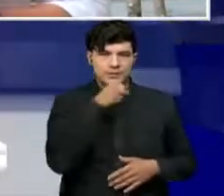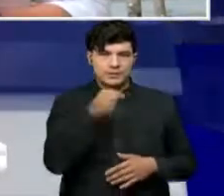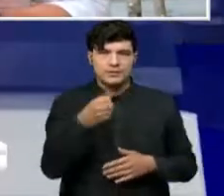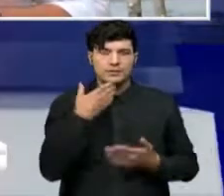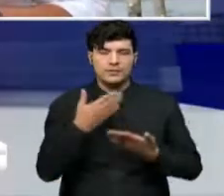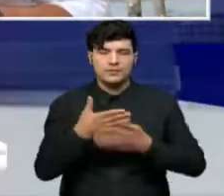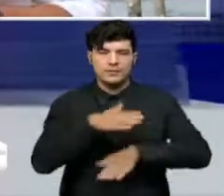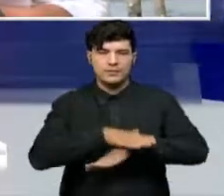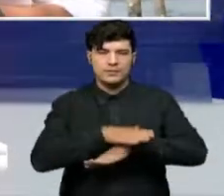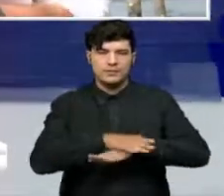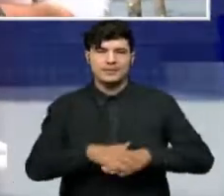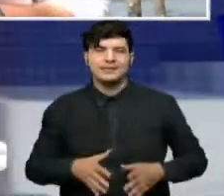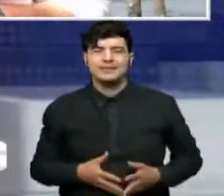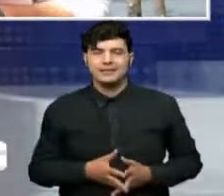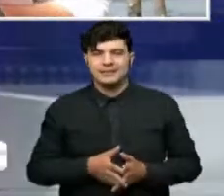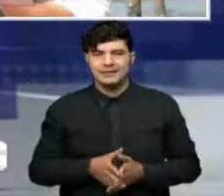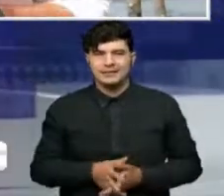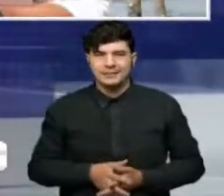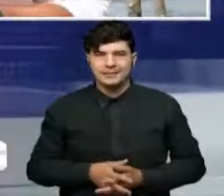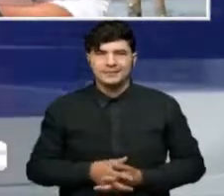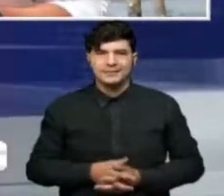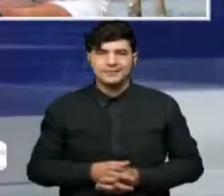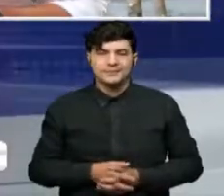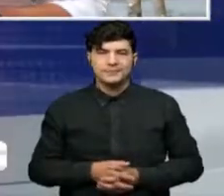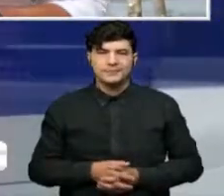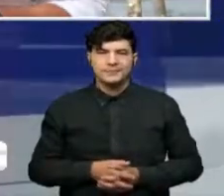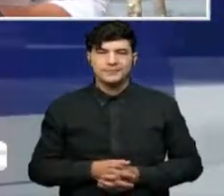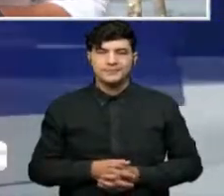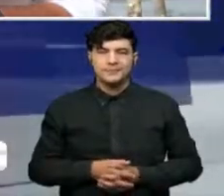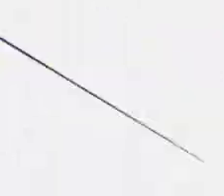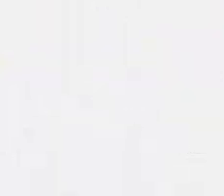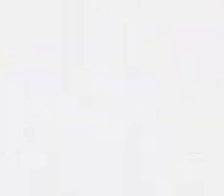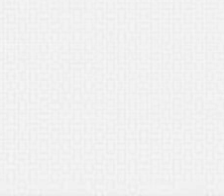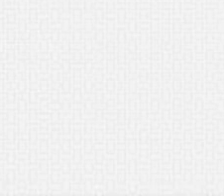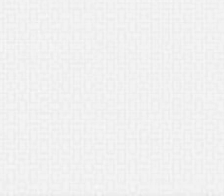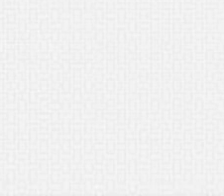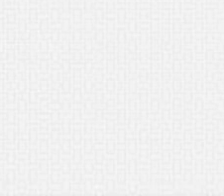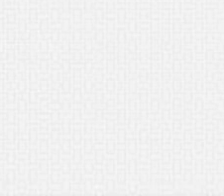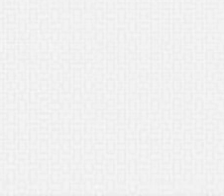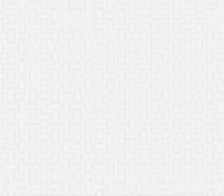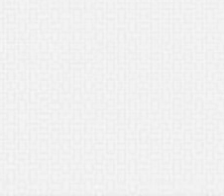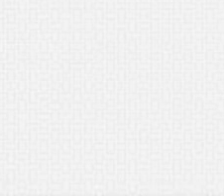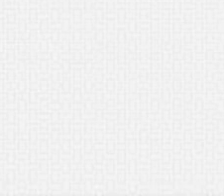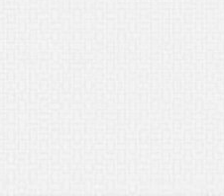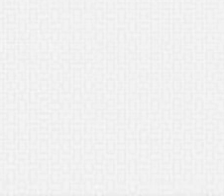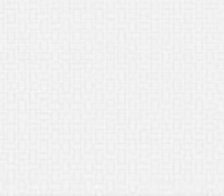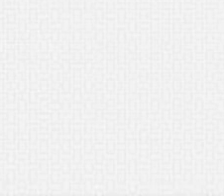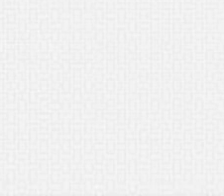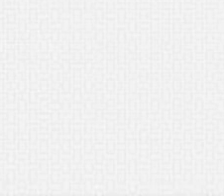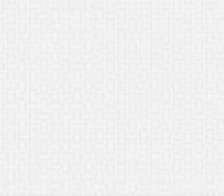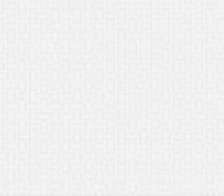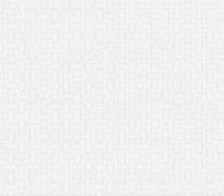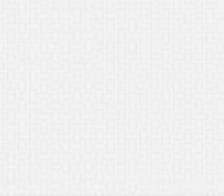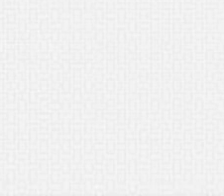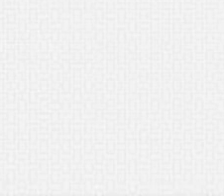cámara de jefferson rincón informó geither los gatos cuadros para oriente noticias que en antro tocón